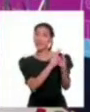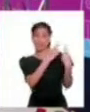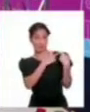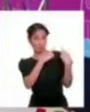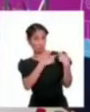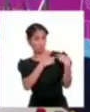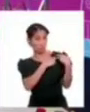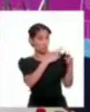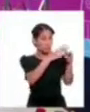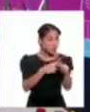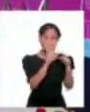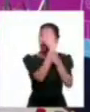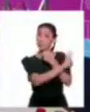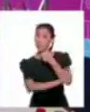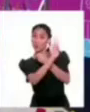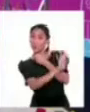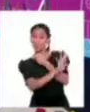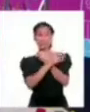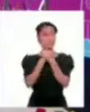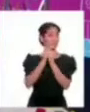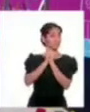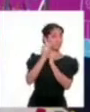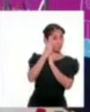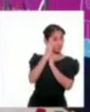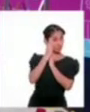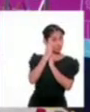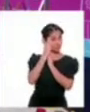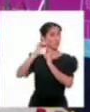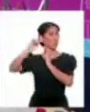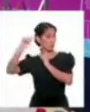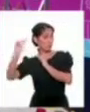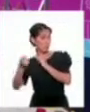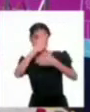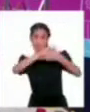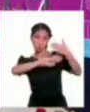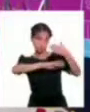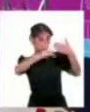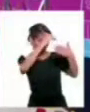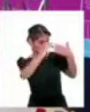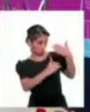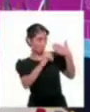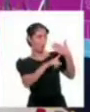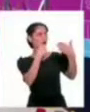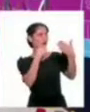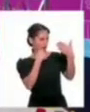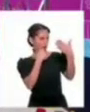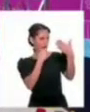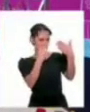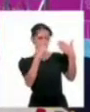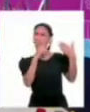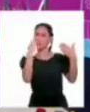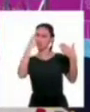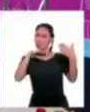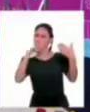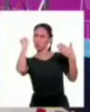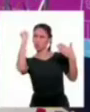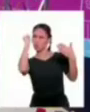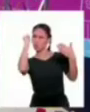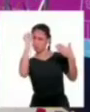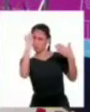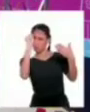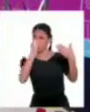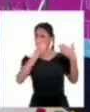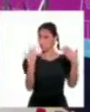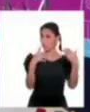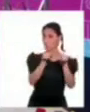y protegerlos. ¿Sabes cuál es el primer documento que reconoce la existencia de los derechos de las niñas y los